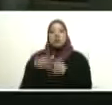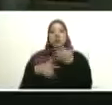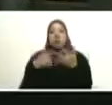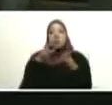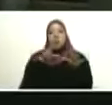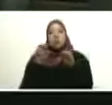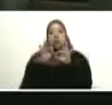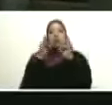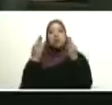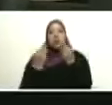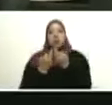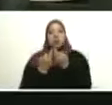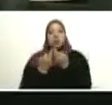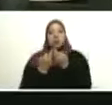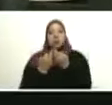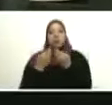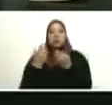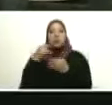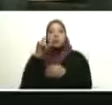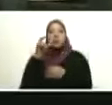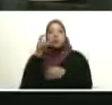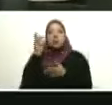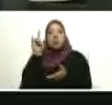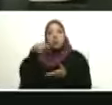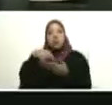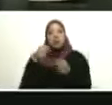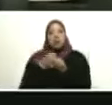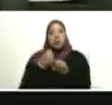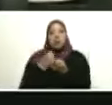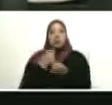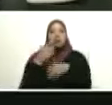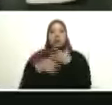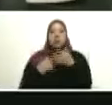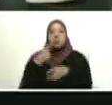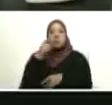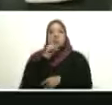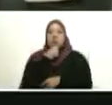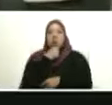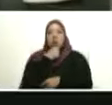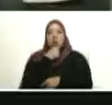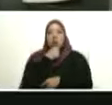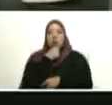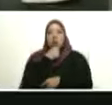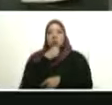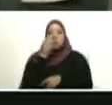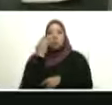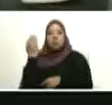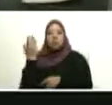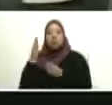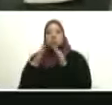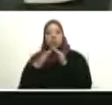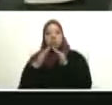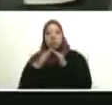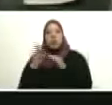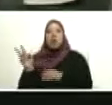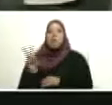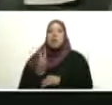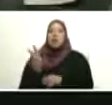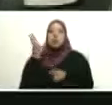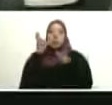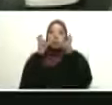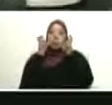80 familias desde la ciudad de Coro, aquí en el urbanismo Doña Rosa. Nilcar, ahí están las cámaras, Venezuela te escucha,